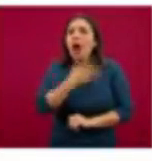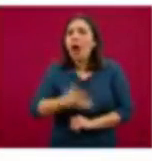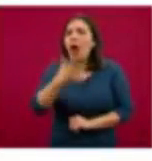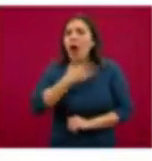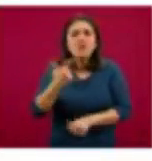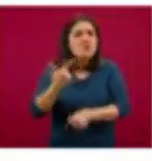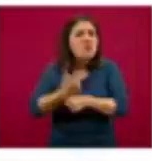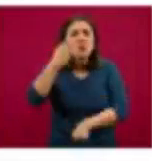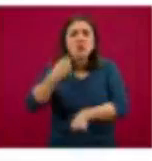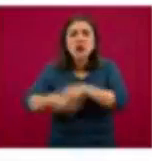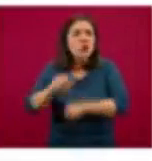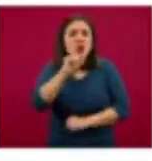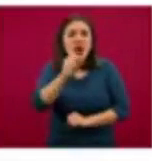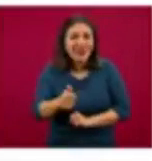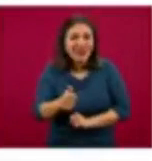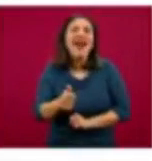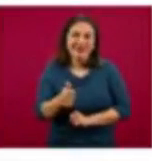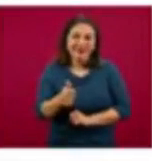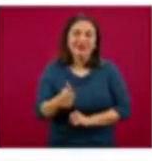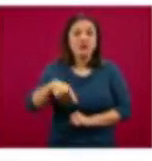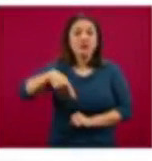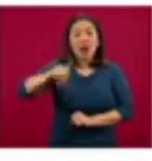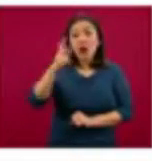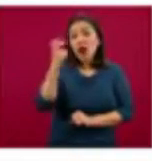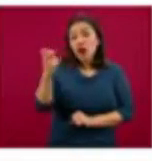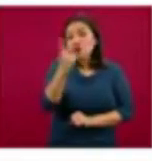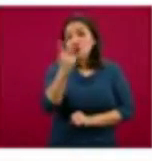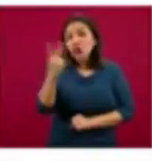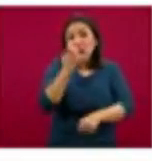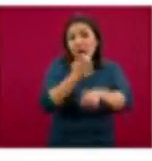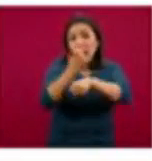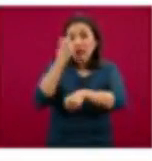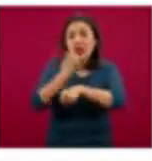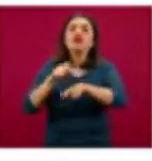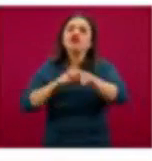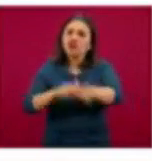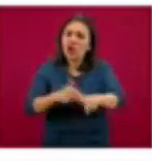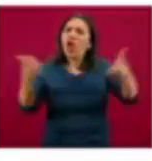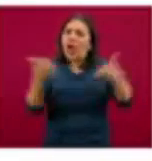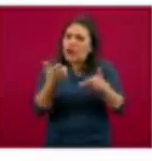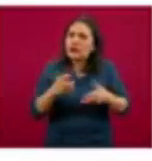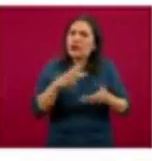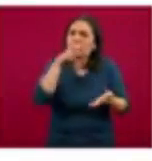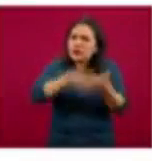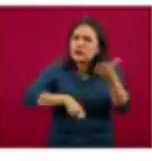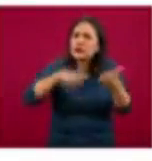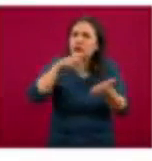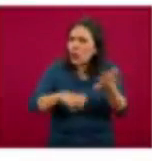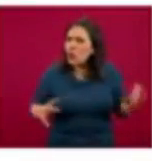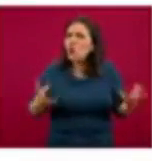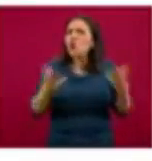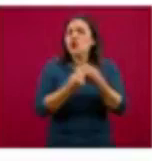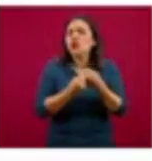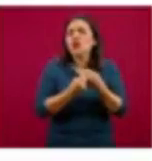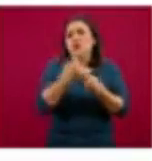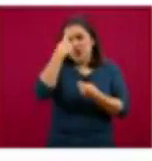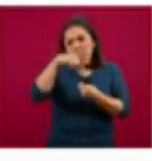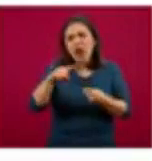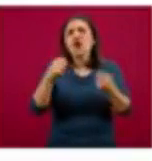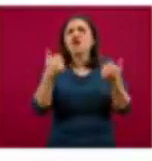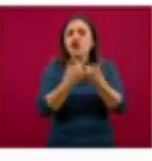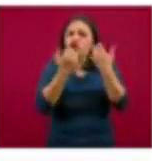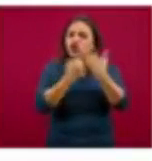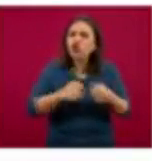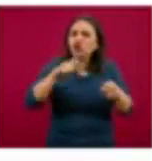Sin embargo, estas entidades federativas siguen trabajando en conjunto, sociedad y gobierno,